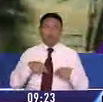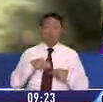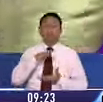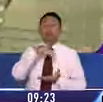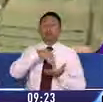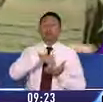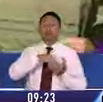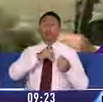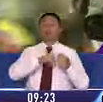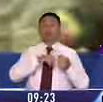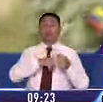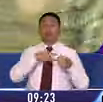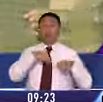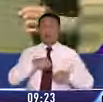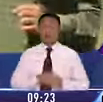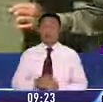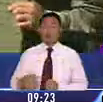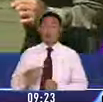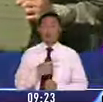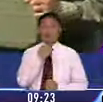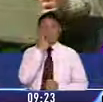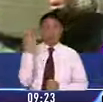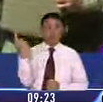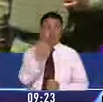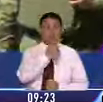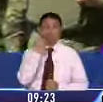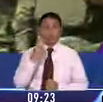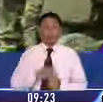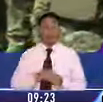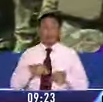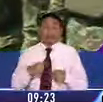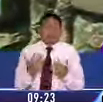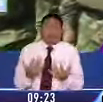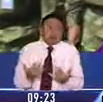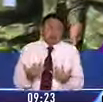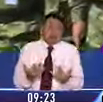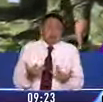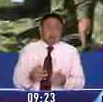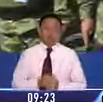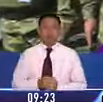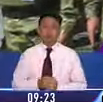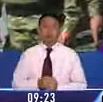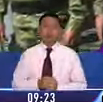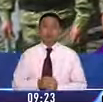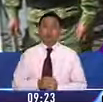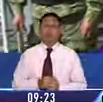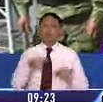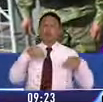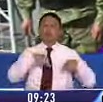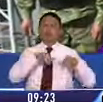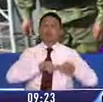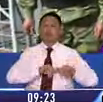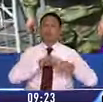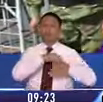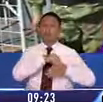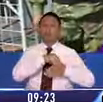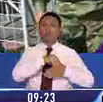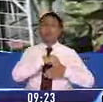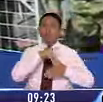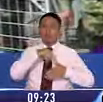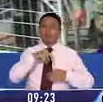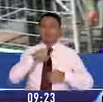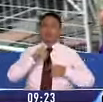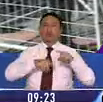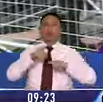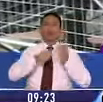centro histórico de la ciudad, pues este es el panorama. Estamos a la expectativa, pues están todavía pendiente de que lleguen